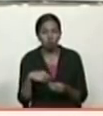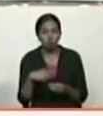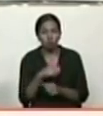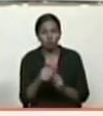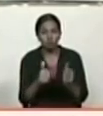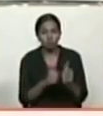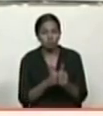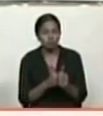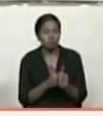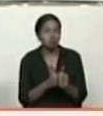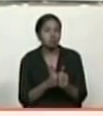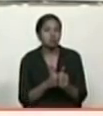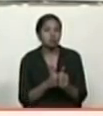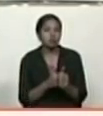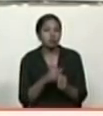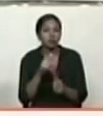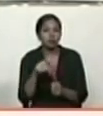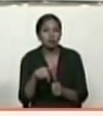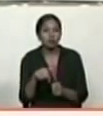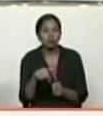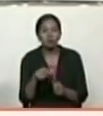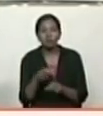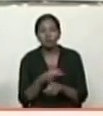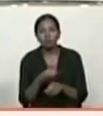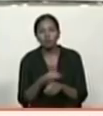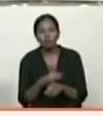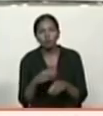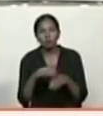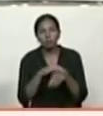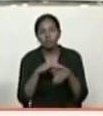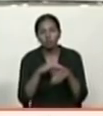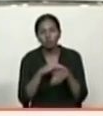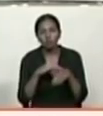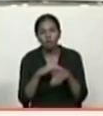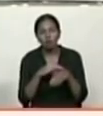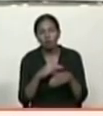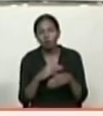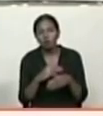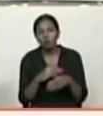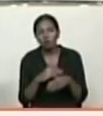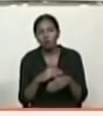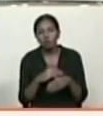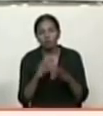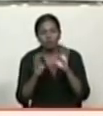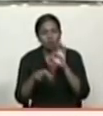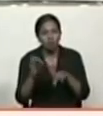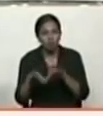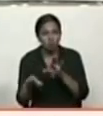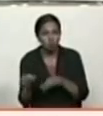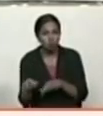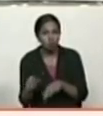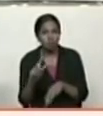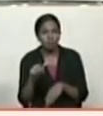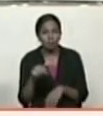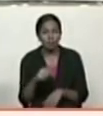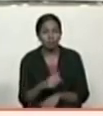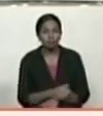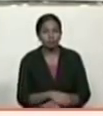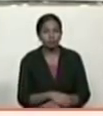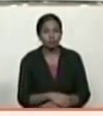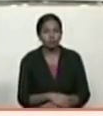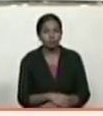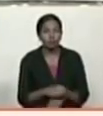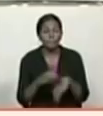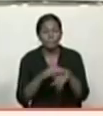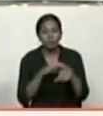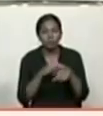la planificación, Ricardo Menéndez, el ministro Castro Soteldo para la agricultura, viceministro Iván Gil